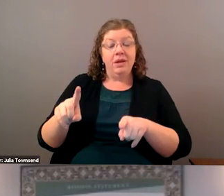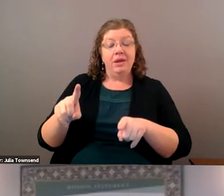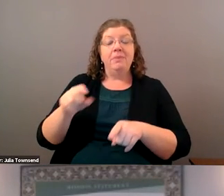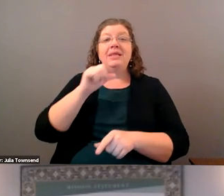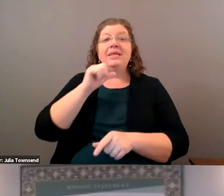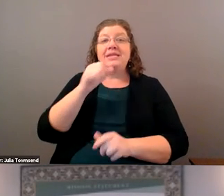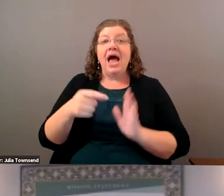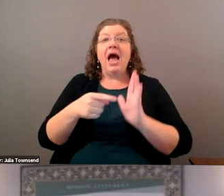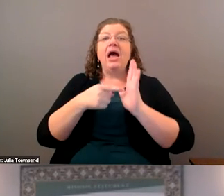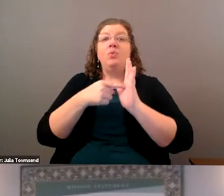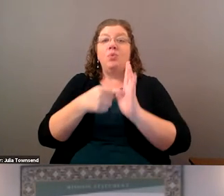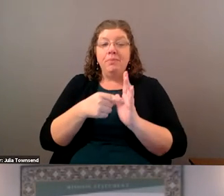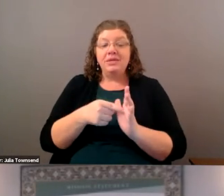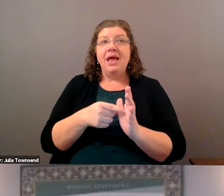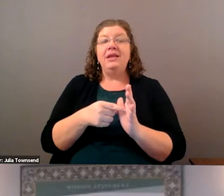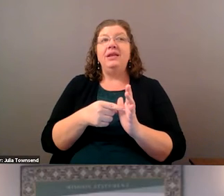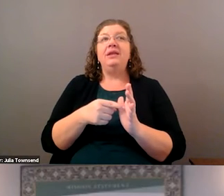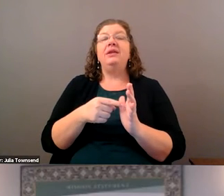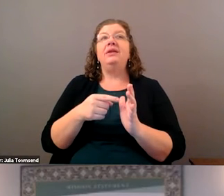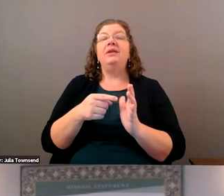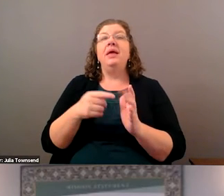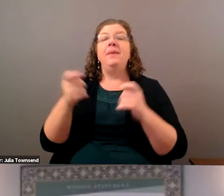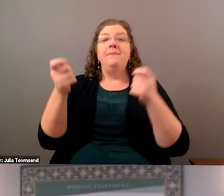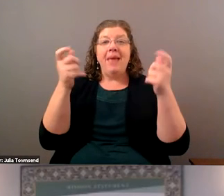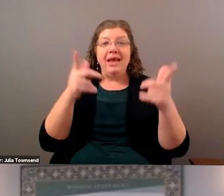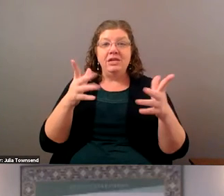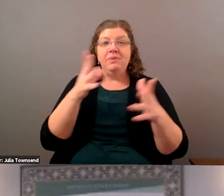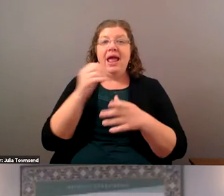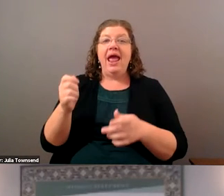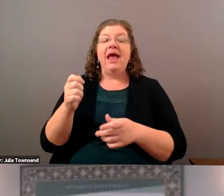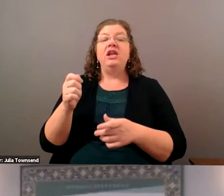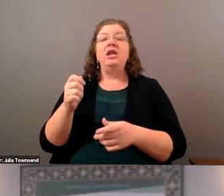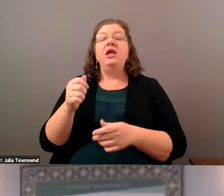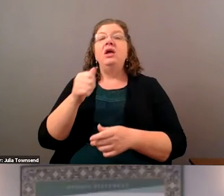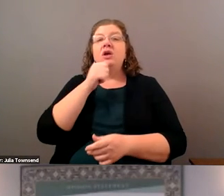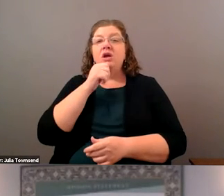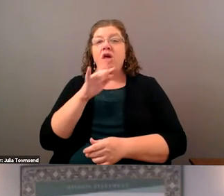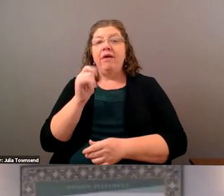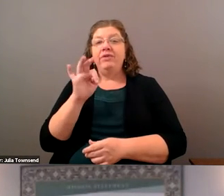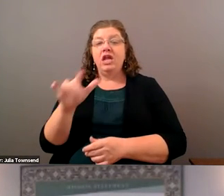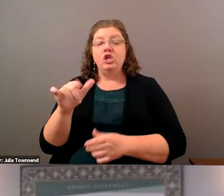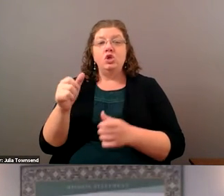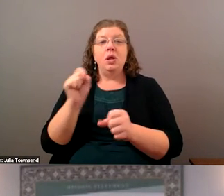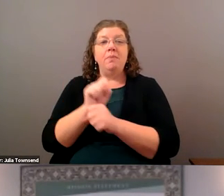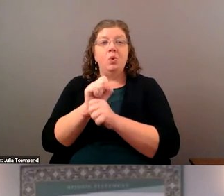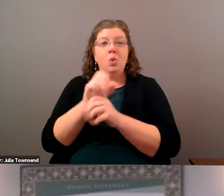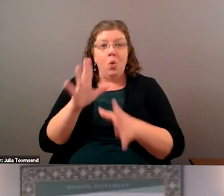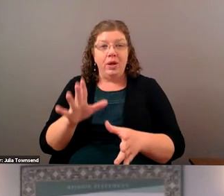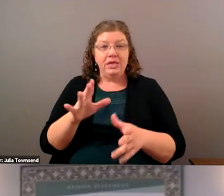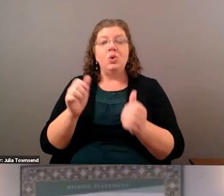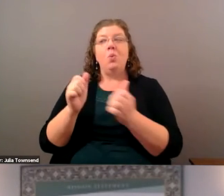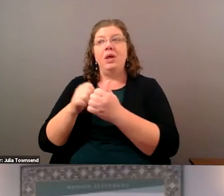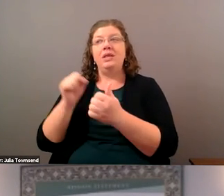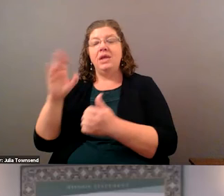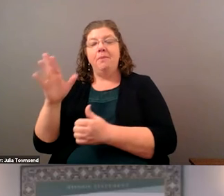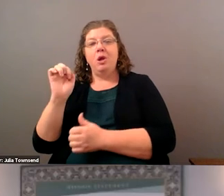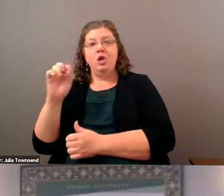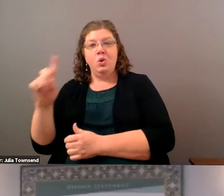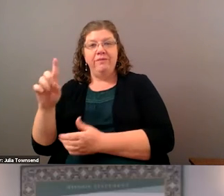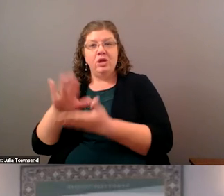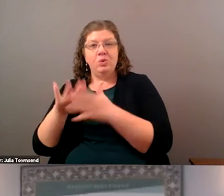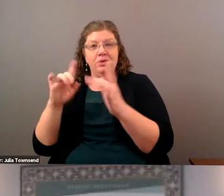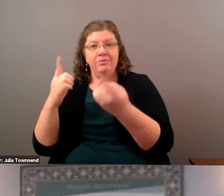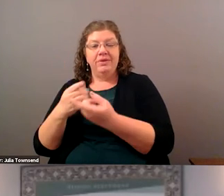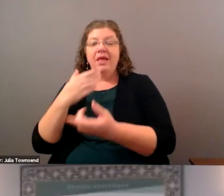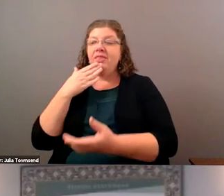representación y empleados confidenciales y el Distrito Escolar Unificado de Santa Bárbara. Gracias, señora Muñoz. ¿Alguien la secunda?